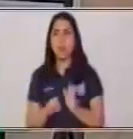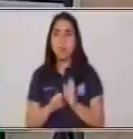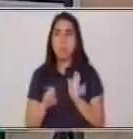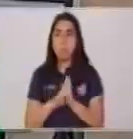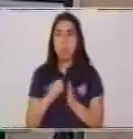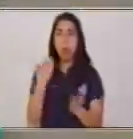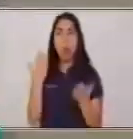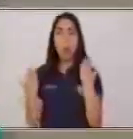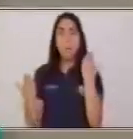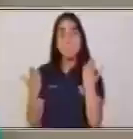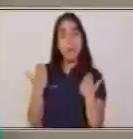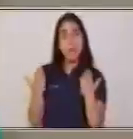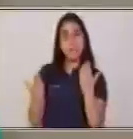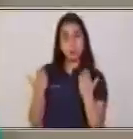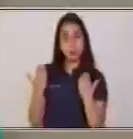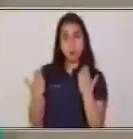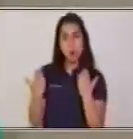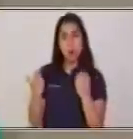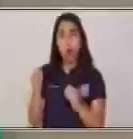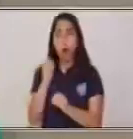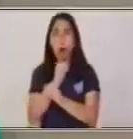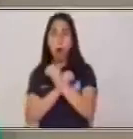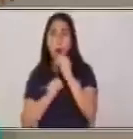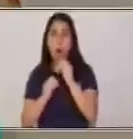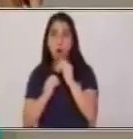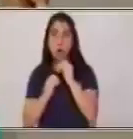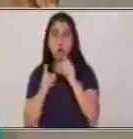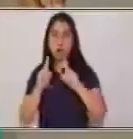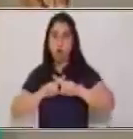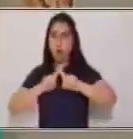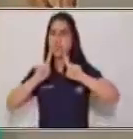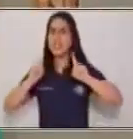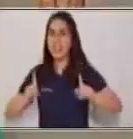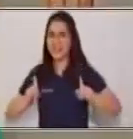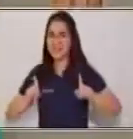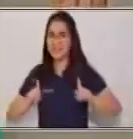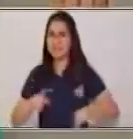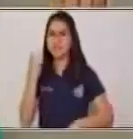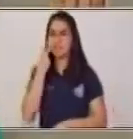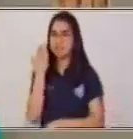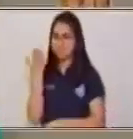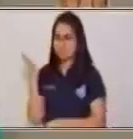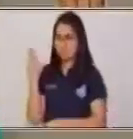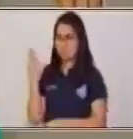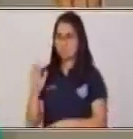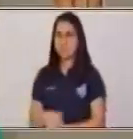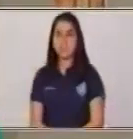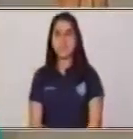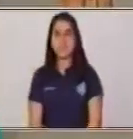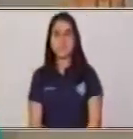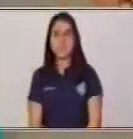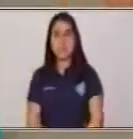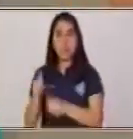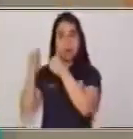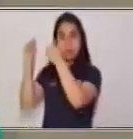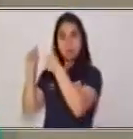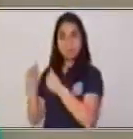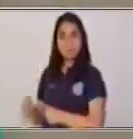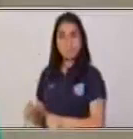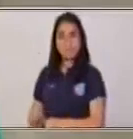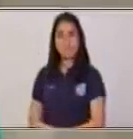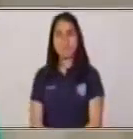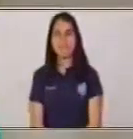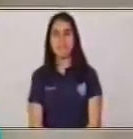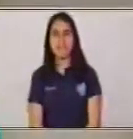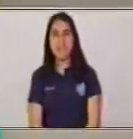dicho que los medios de comunicación tradicionales, como el periódico y la televisión, aquí estamos comparando dos cosas,